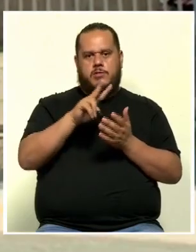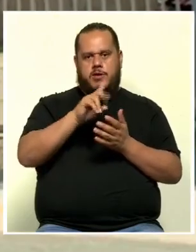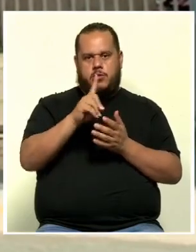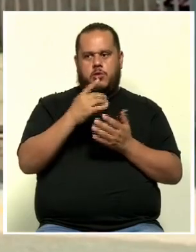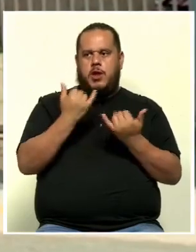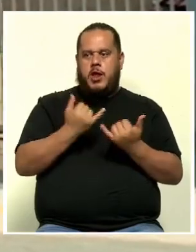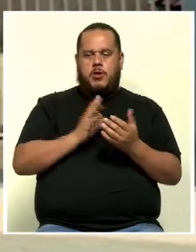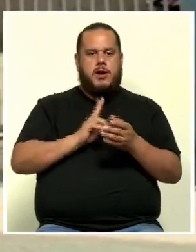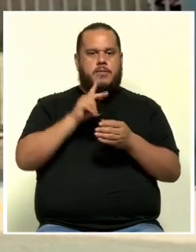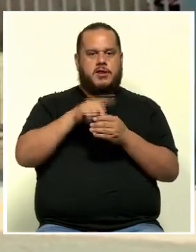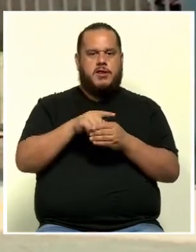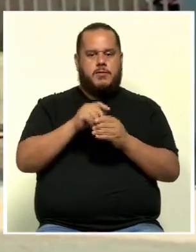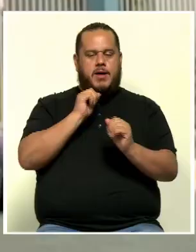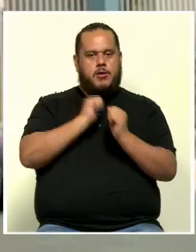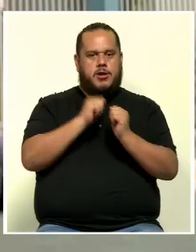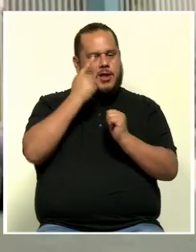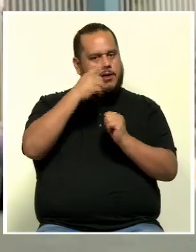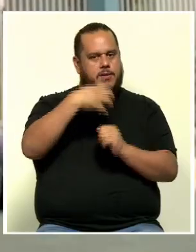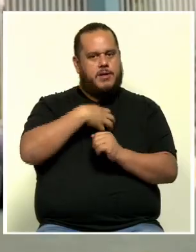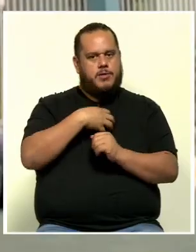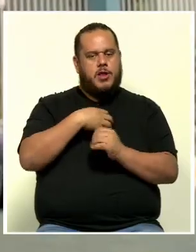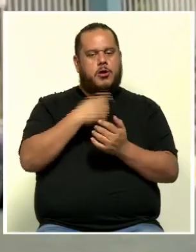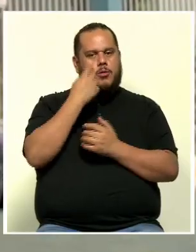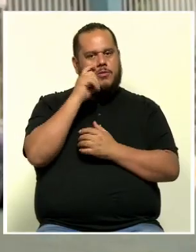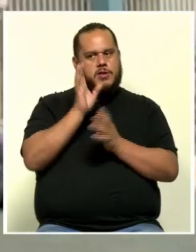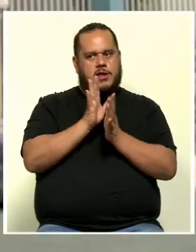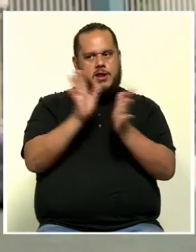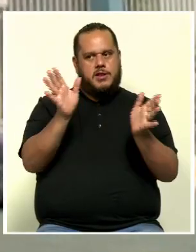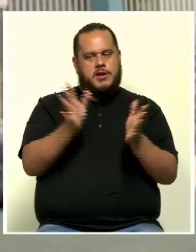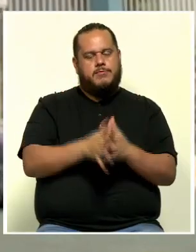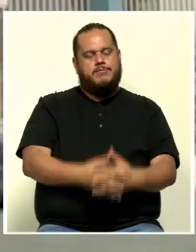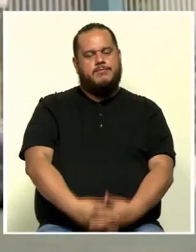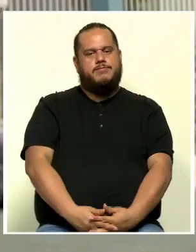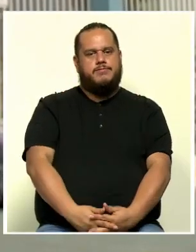participa en el concurso para la propiedad como fiscal general.